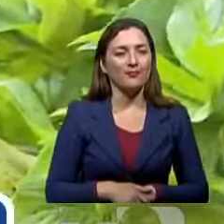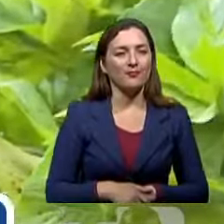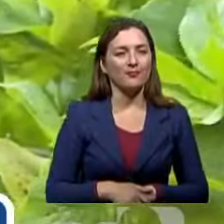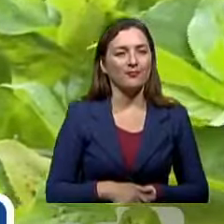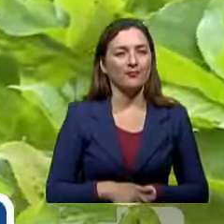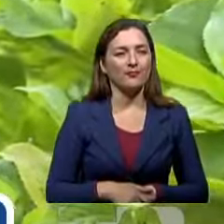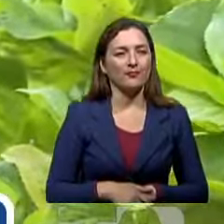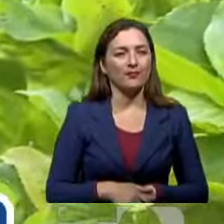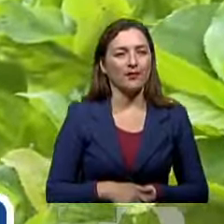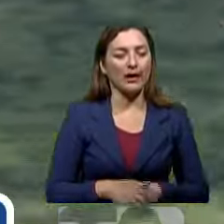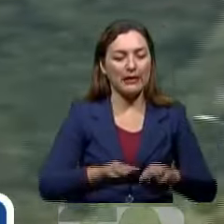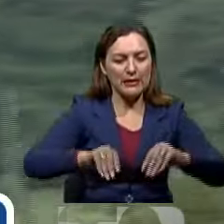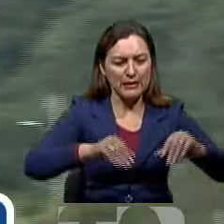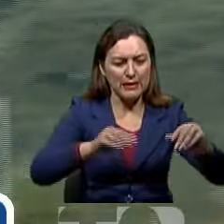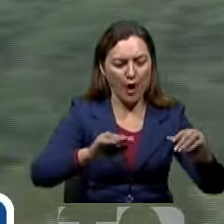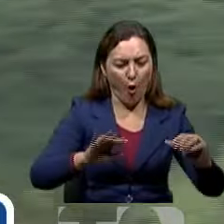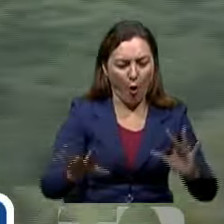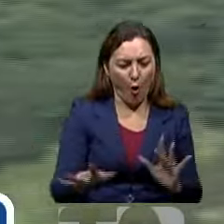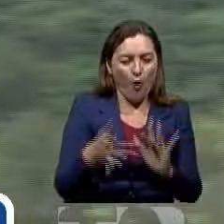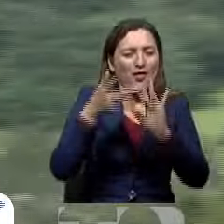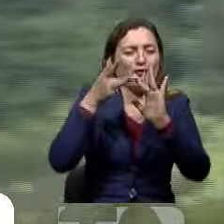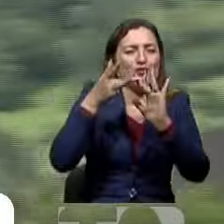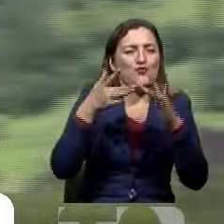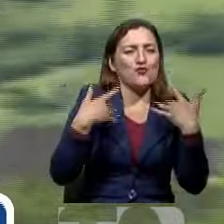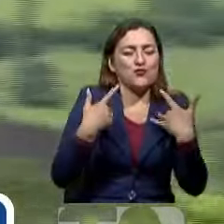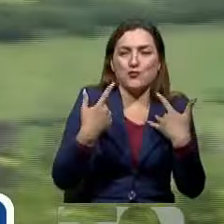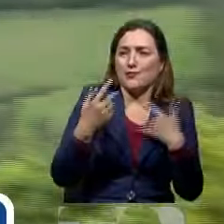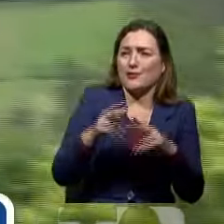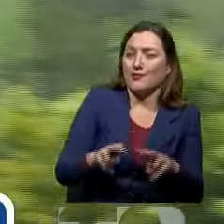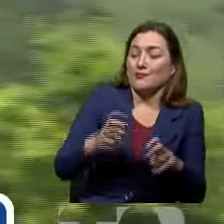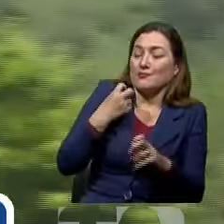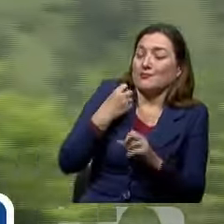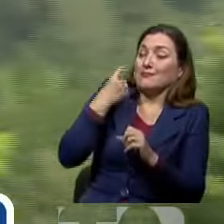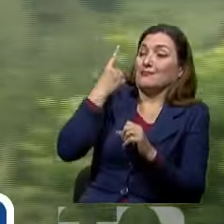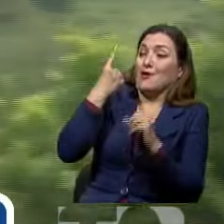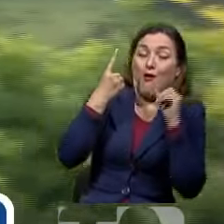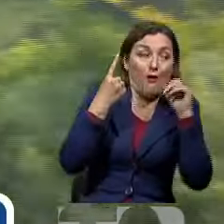La conexión con la tierra y sus ciclos naturales nos dejó maravillados,